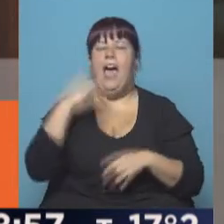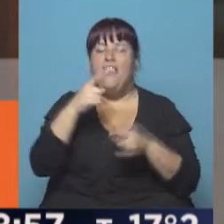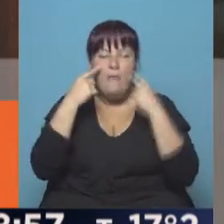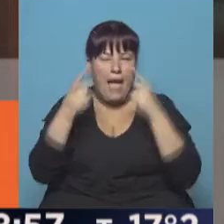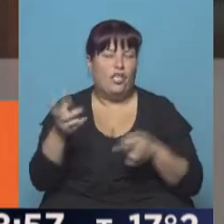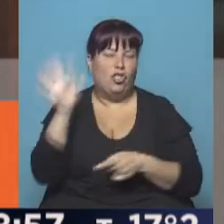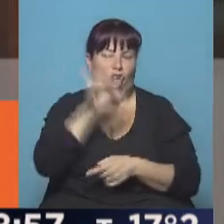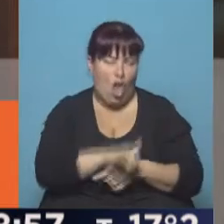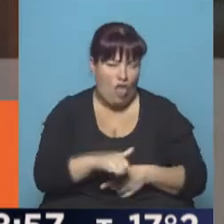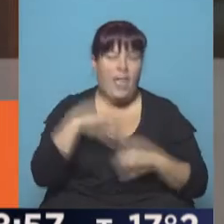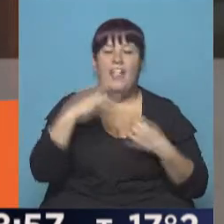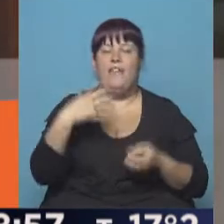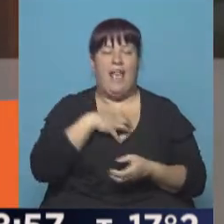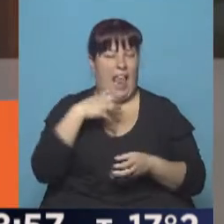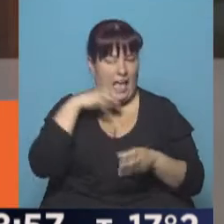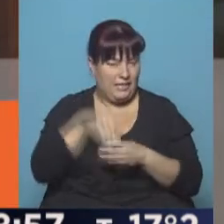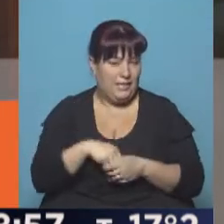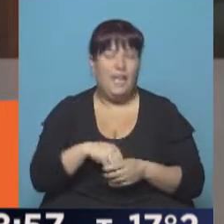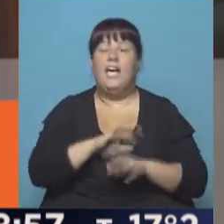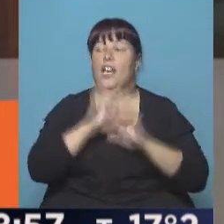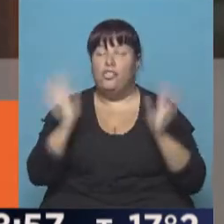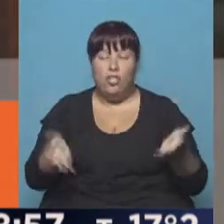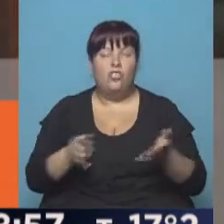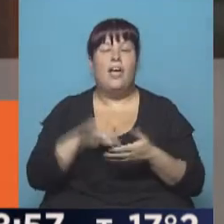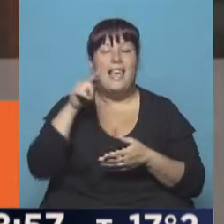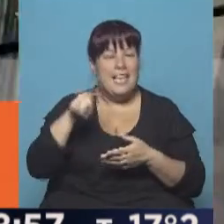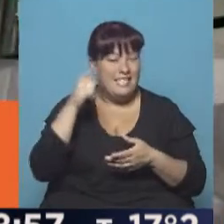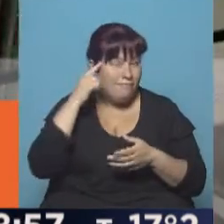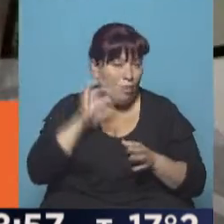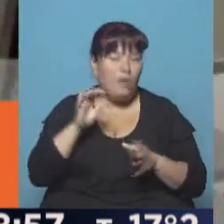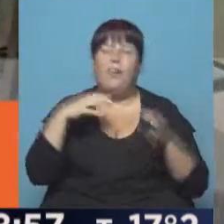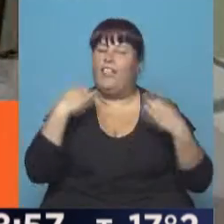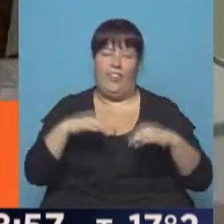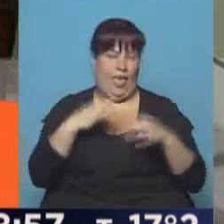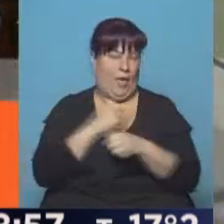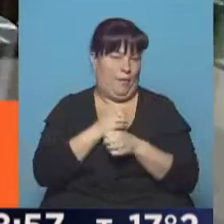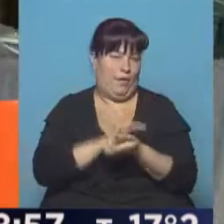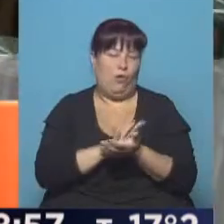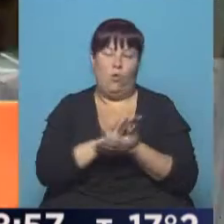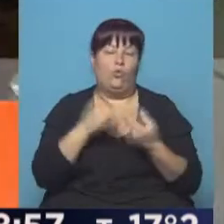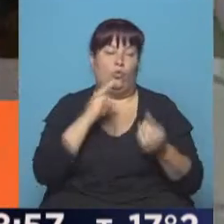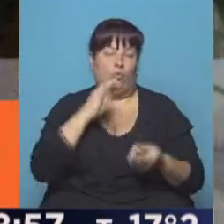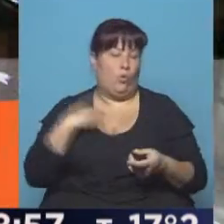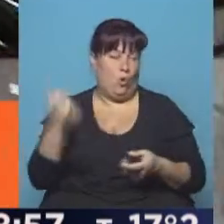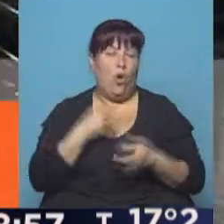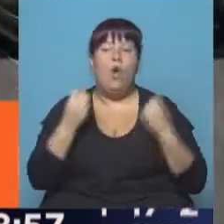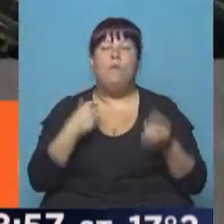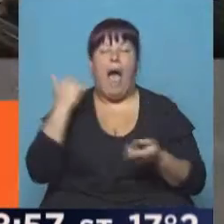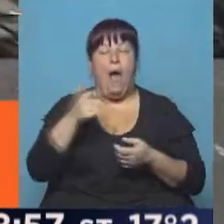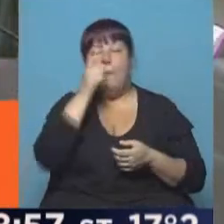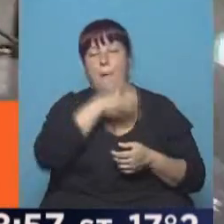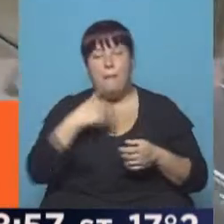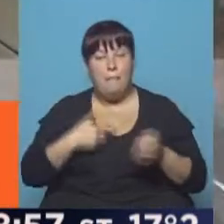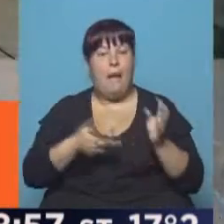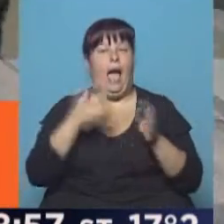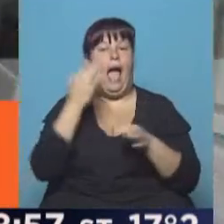atendidos todos los días y que tengan clases entonces en ese sentido algo tenemos que hacer porque digo hay papas llenos